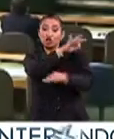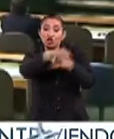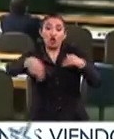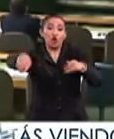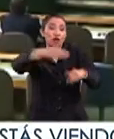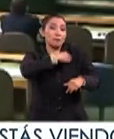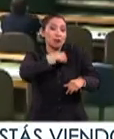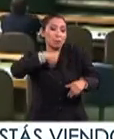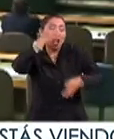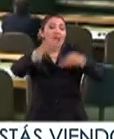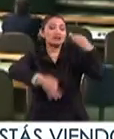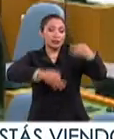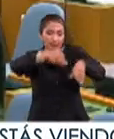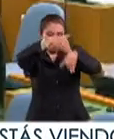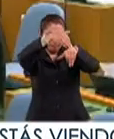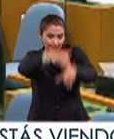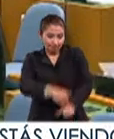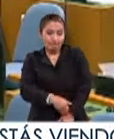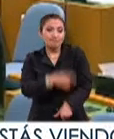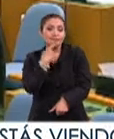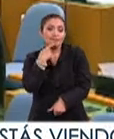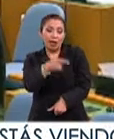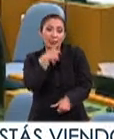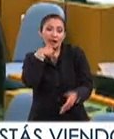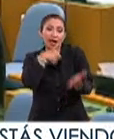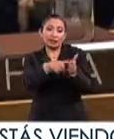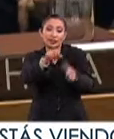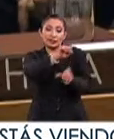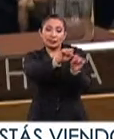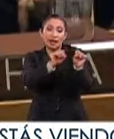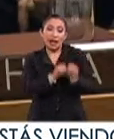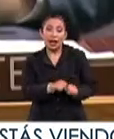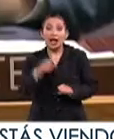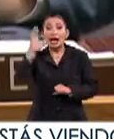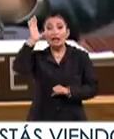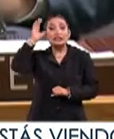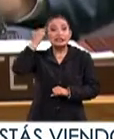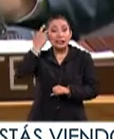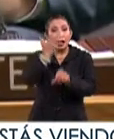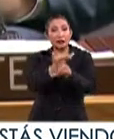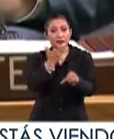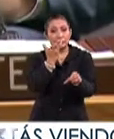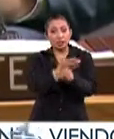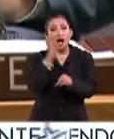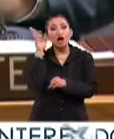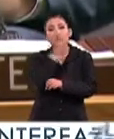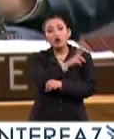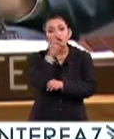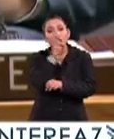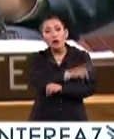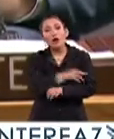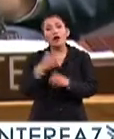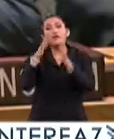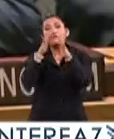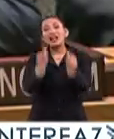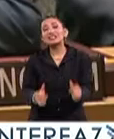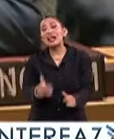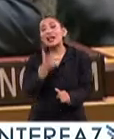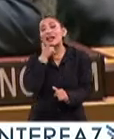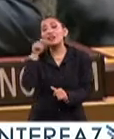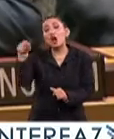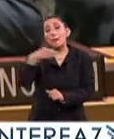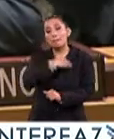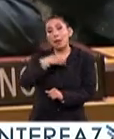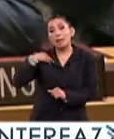los miembros aceptan acatar las determinaciones de esta sala. Tiene a China, Estados Unidos, Rusia, Francia y Reino Unido